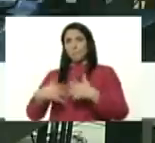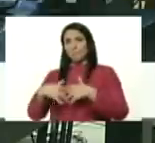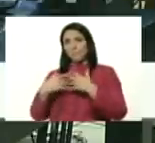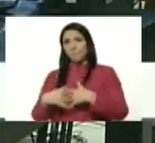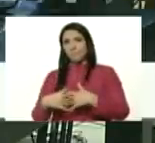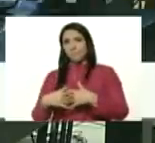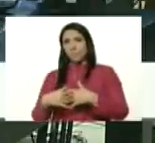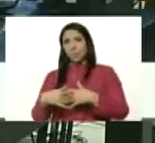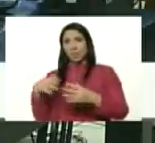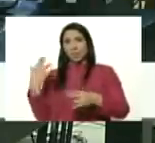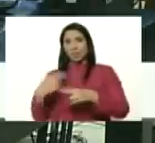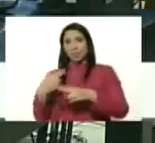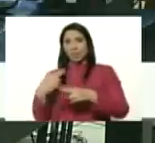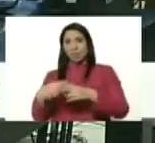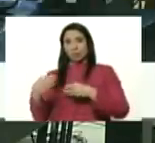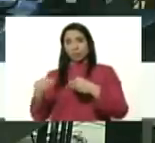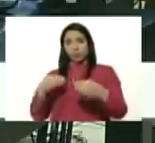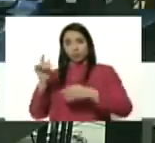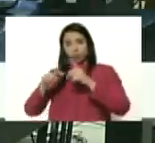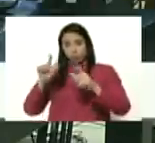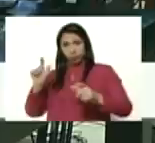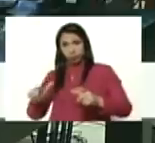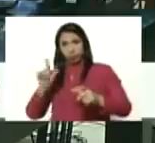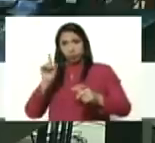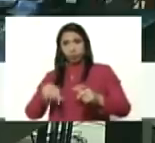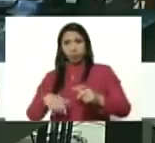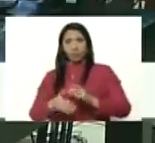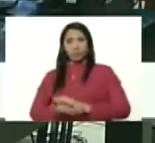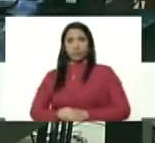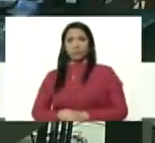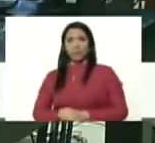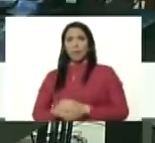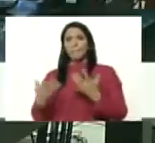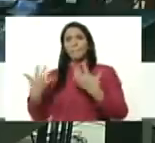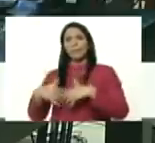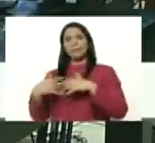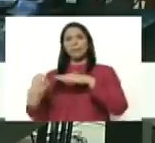y aseo personal, de las empresas básicas,